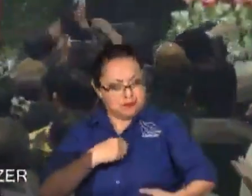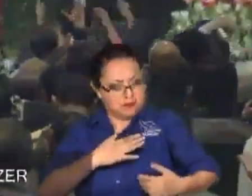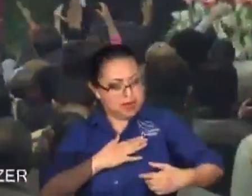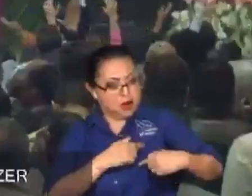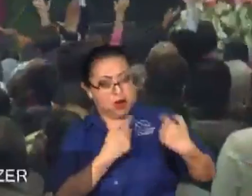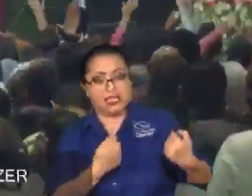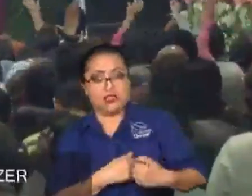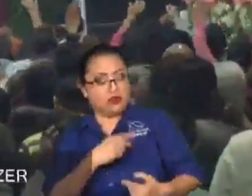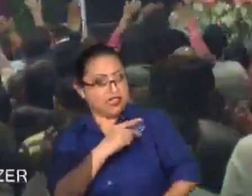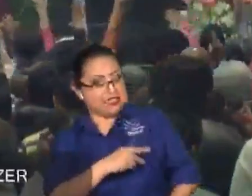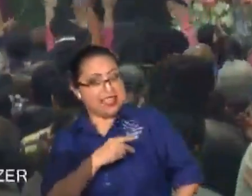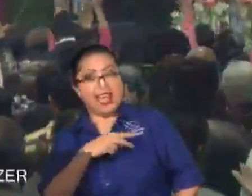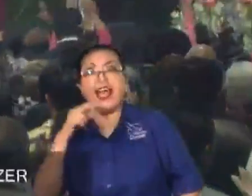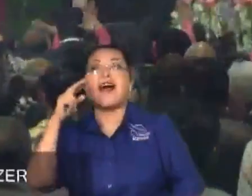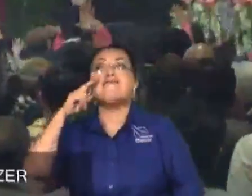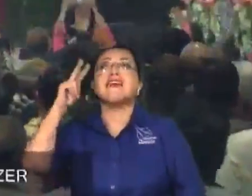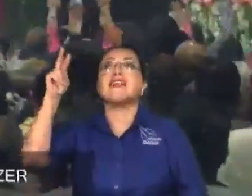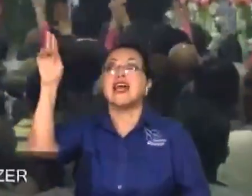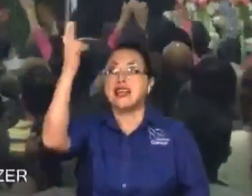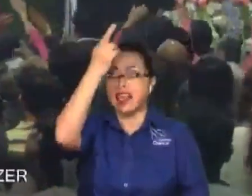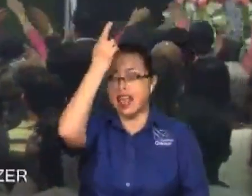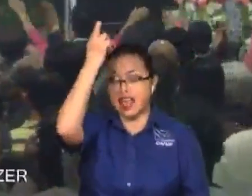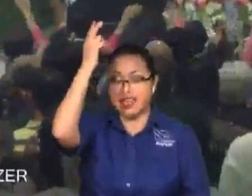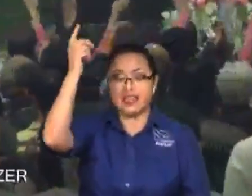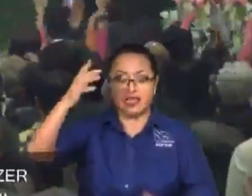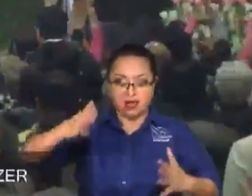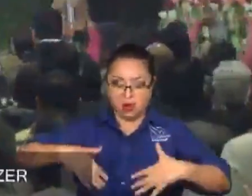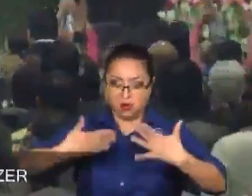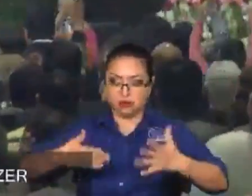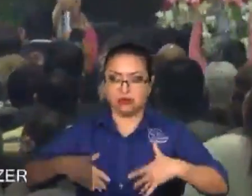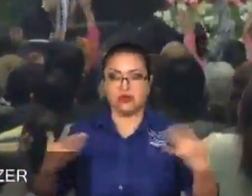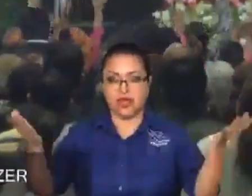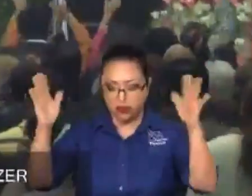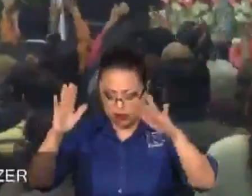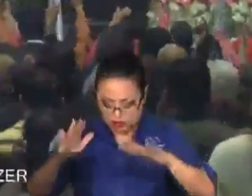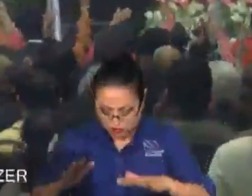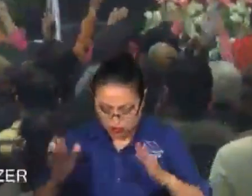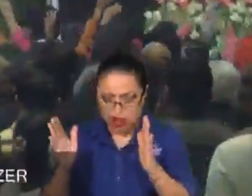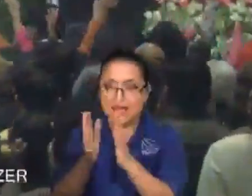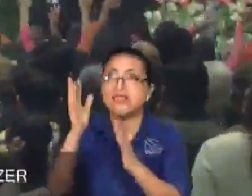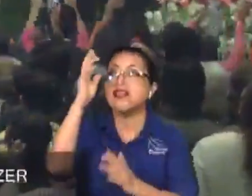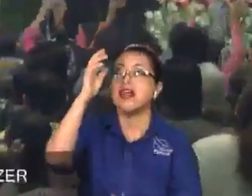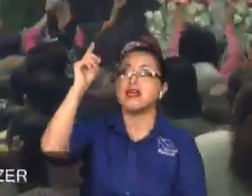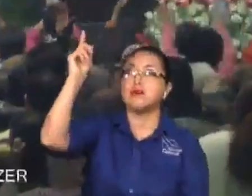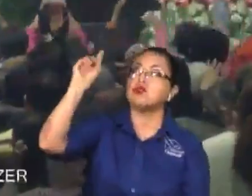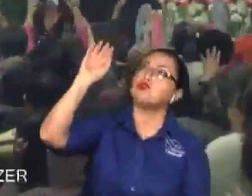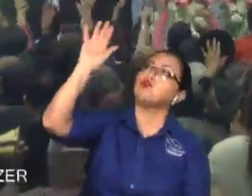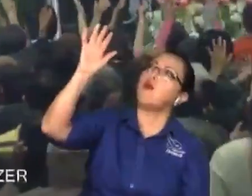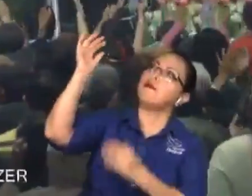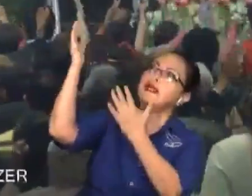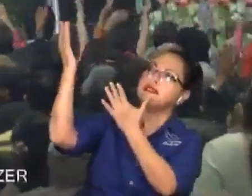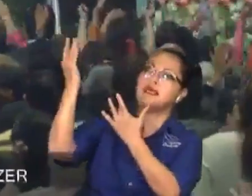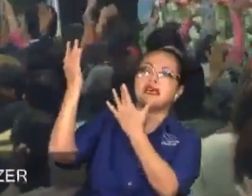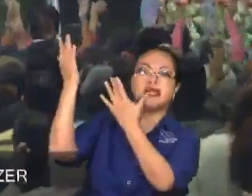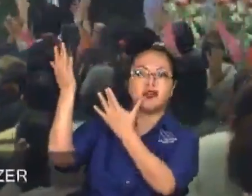nuestro corazón anhela es verle, podemos adorarle cara a cara.